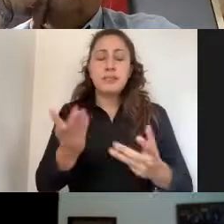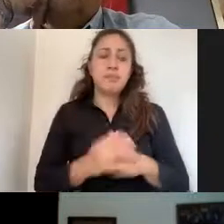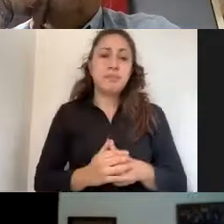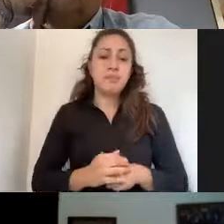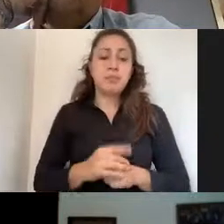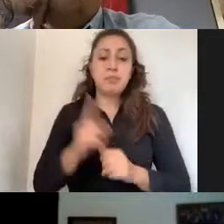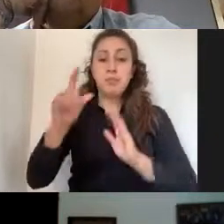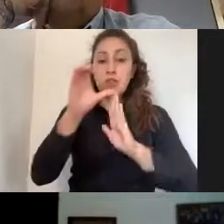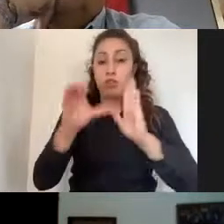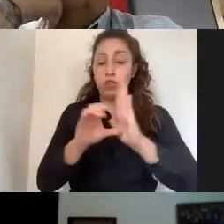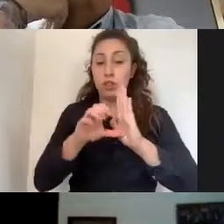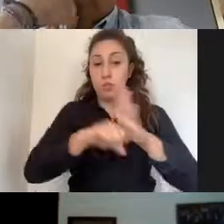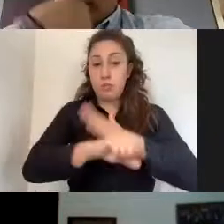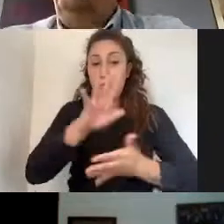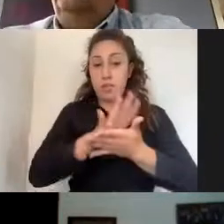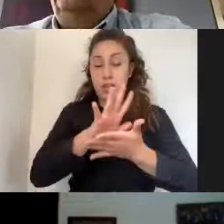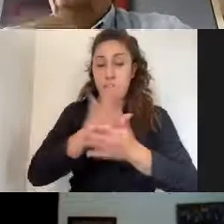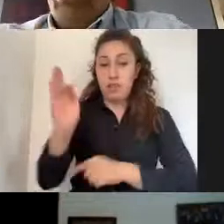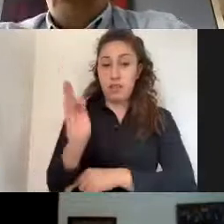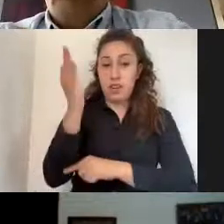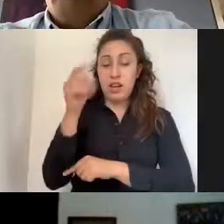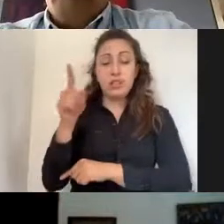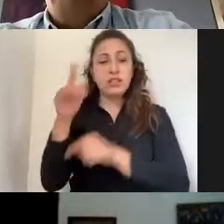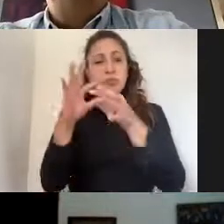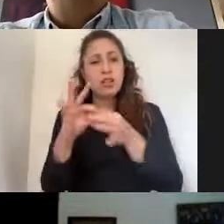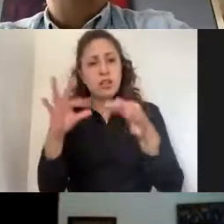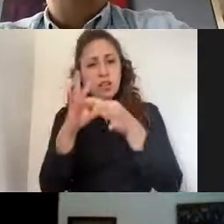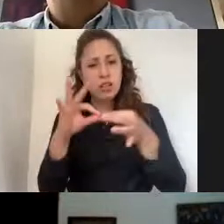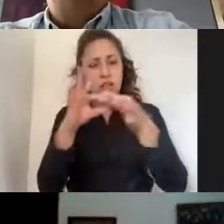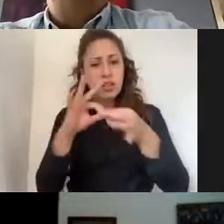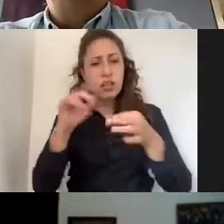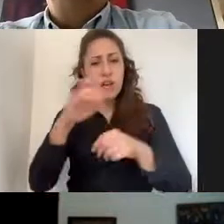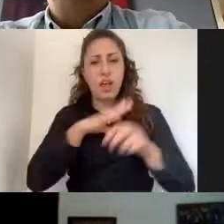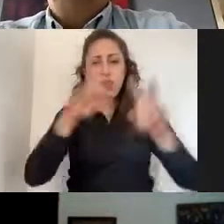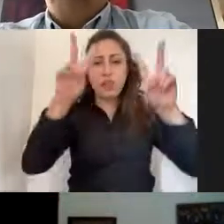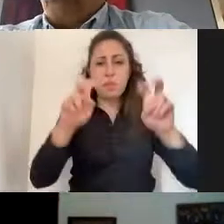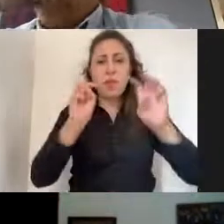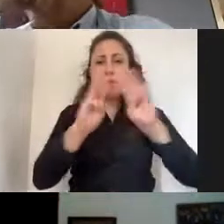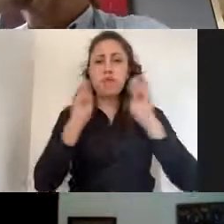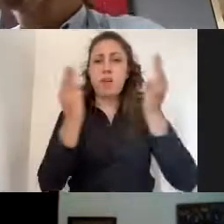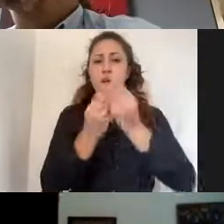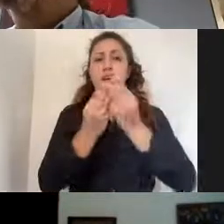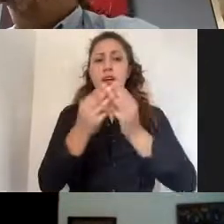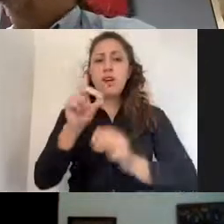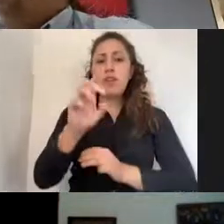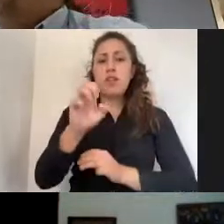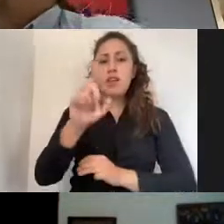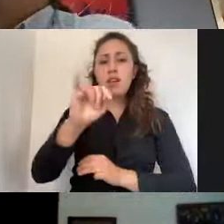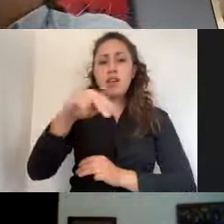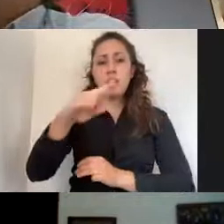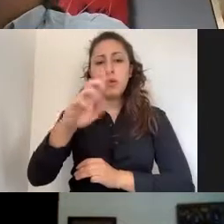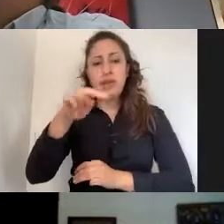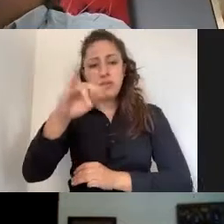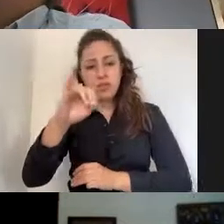Código Penal Federal habla de la delincuencia organizada, y la delincuencia organizada